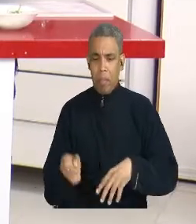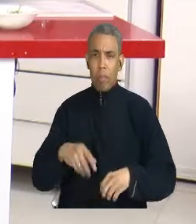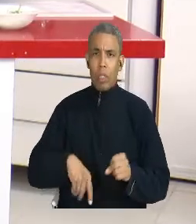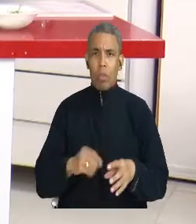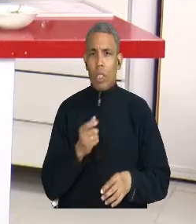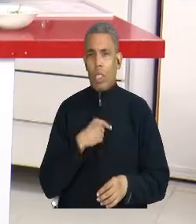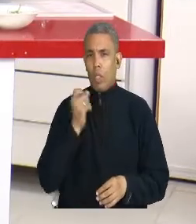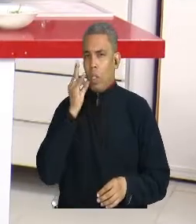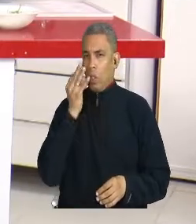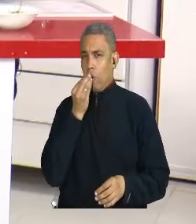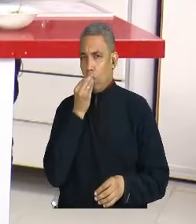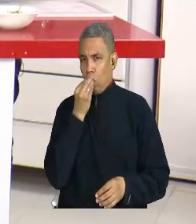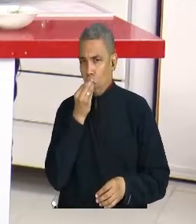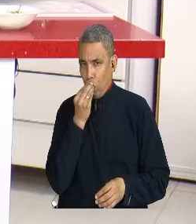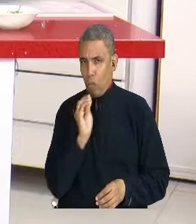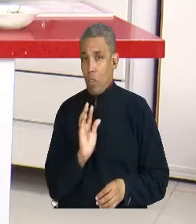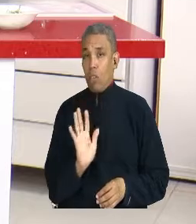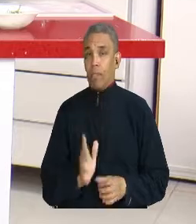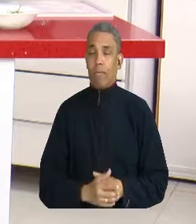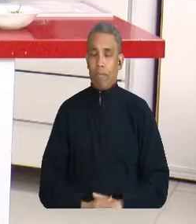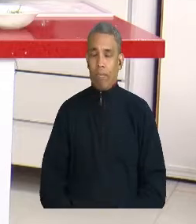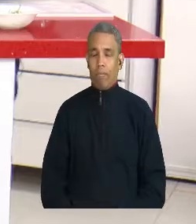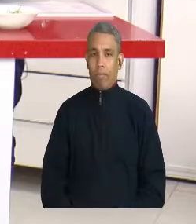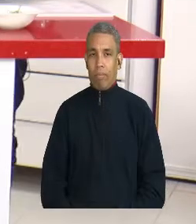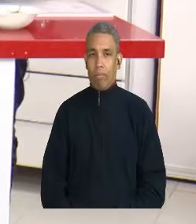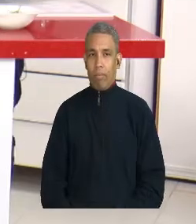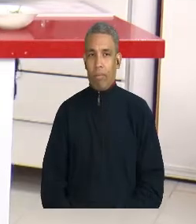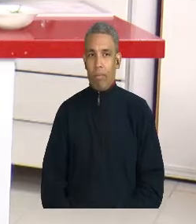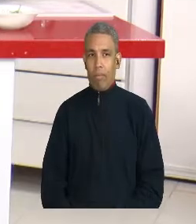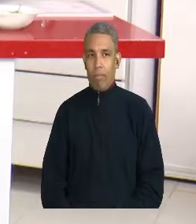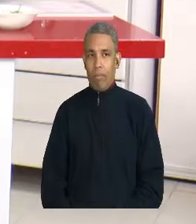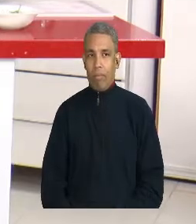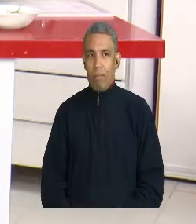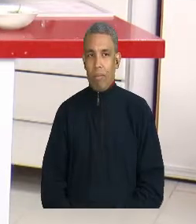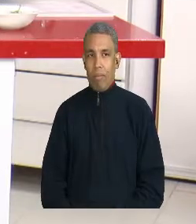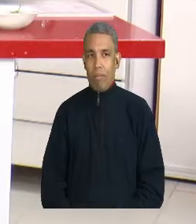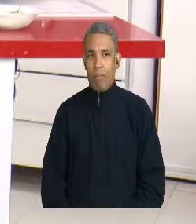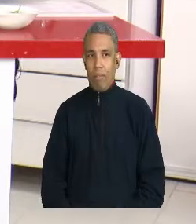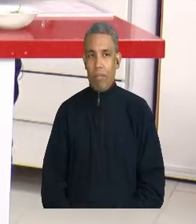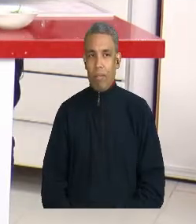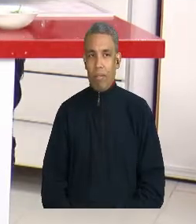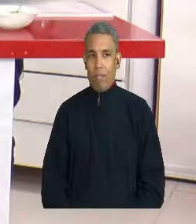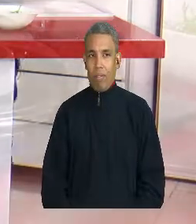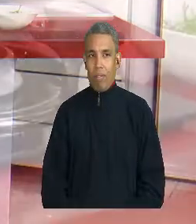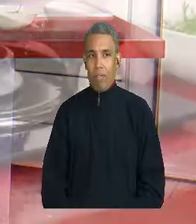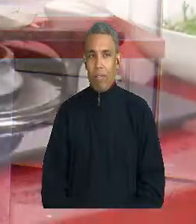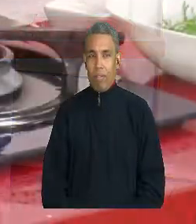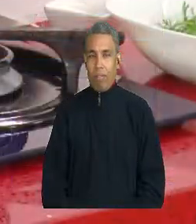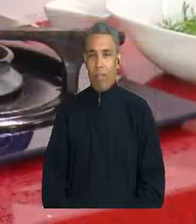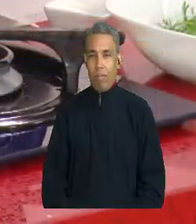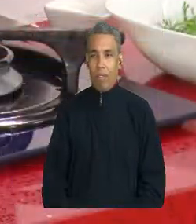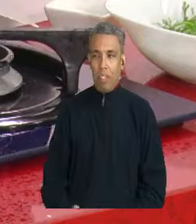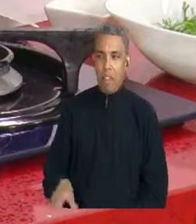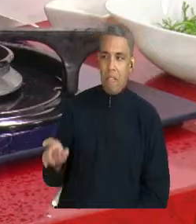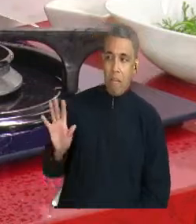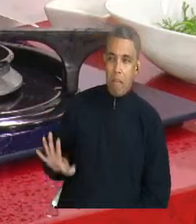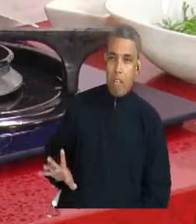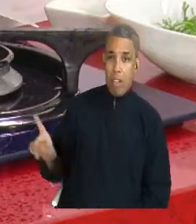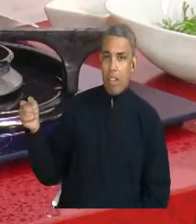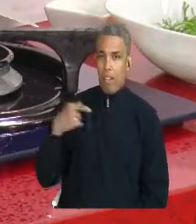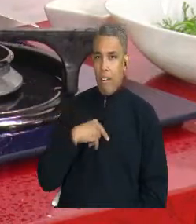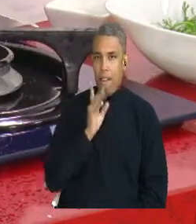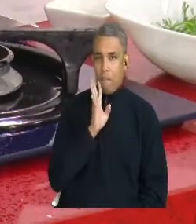voy a decir que va a empezar a probar, ¿no? ¿Sí? No lo iba a decir, pero ya me dio mi puyazo, mi guarapazo. No importa, en el comer está la